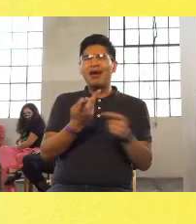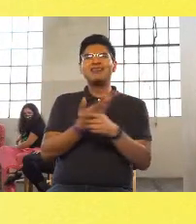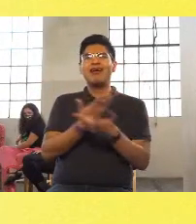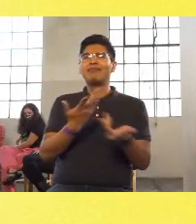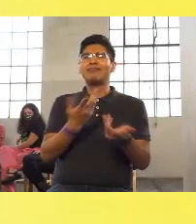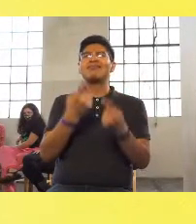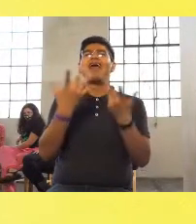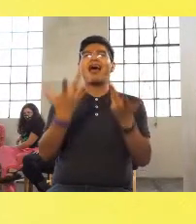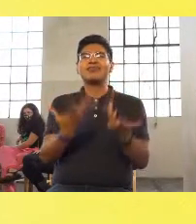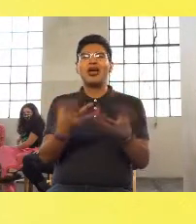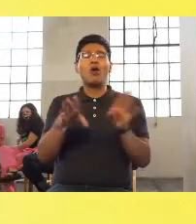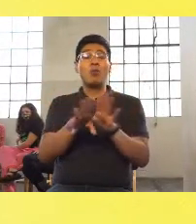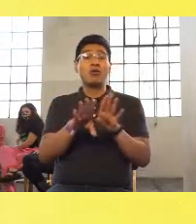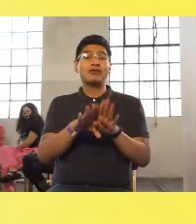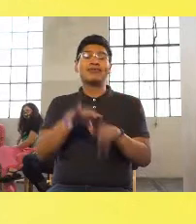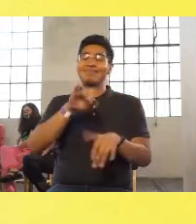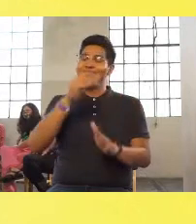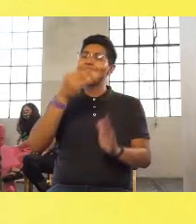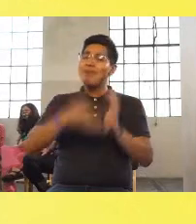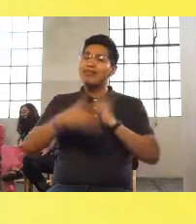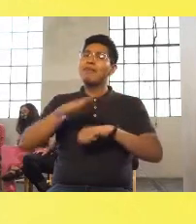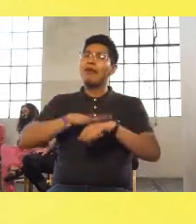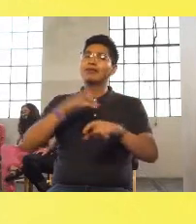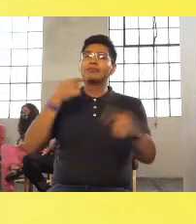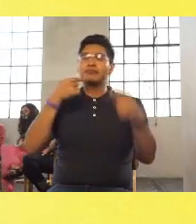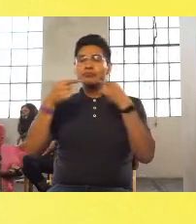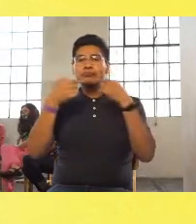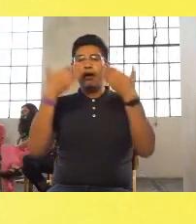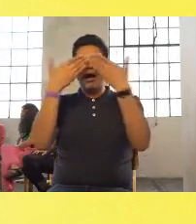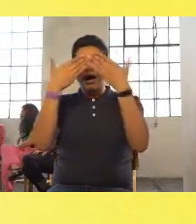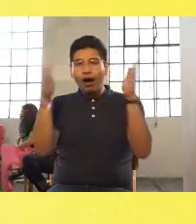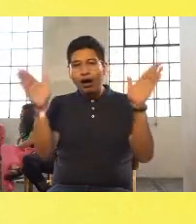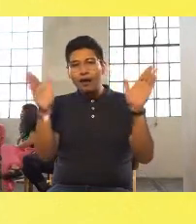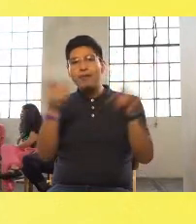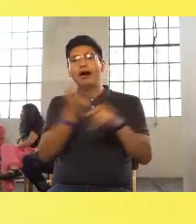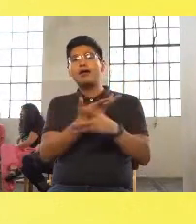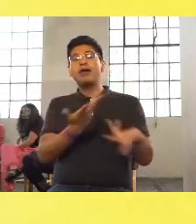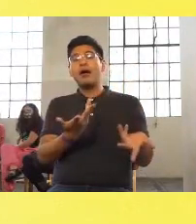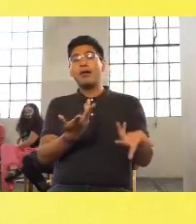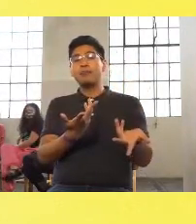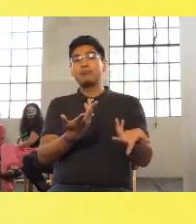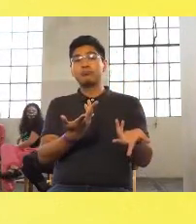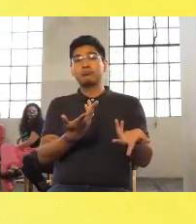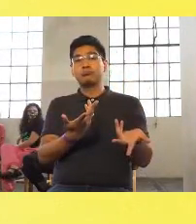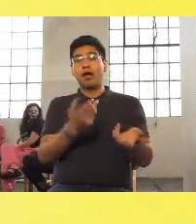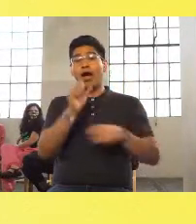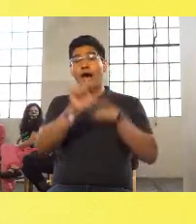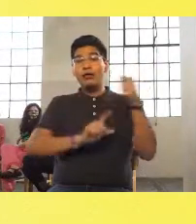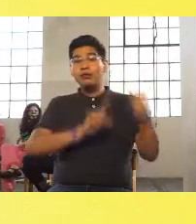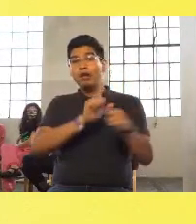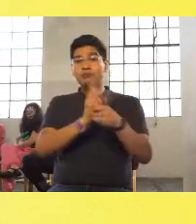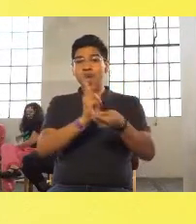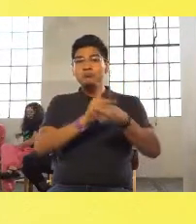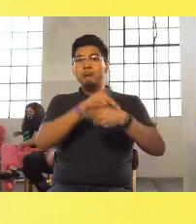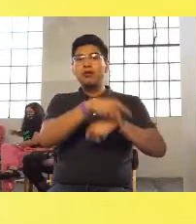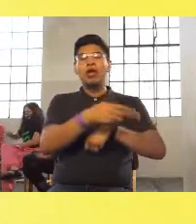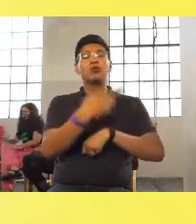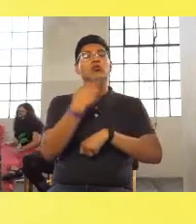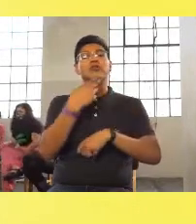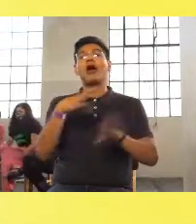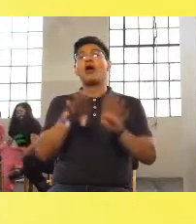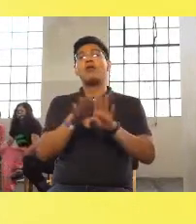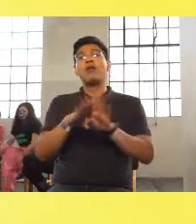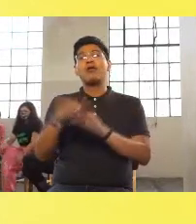Porque me parece que se habla poco de eso y en realidad pues es el problema number one en la onda del calentamiento global. Entonces, ¿cómo está esa onda? A